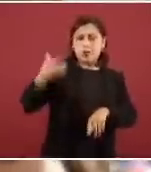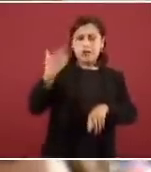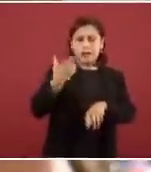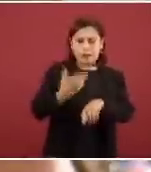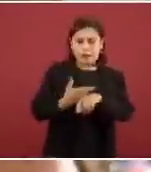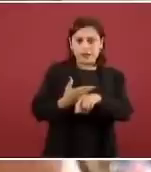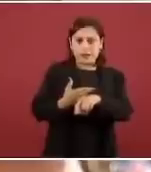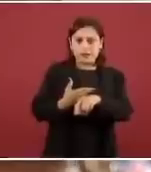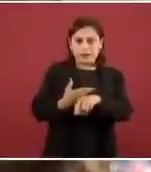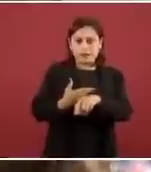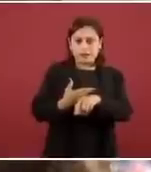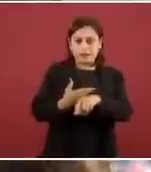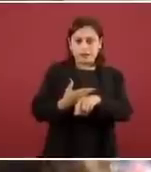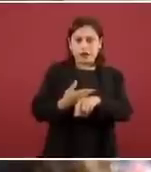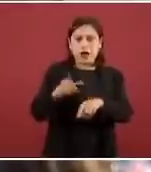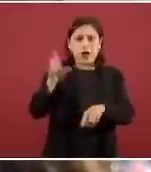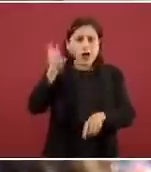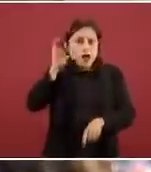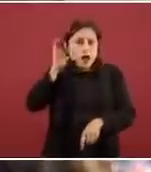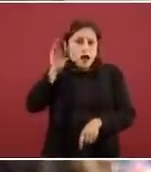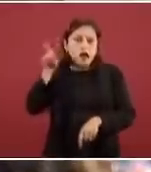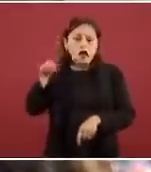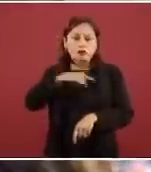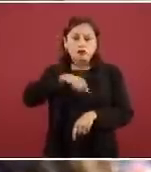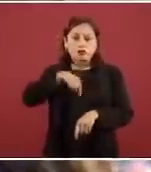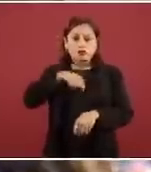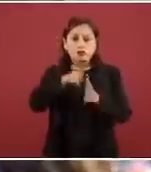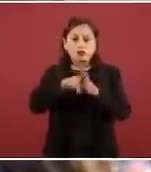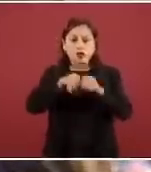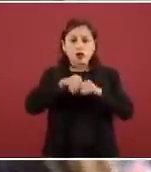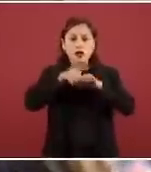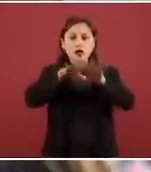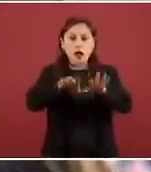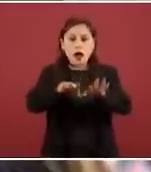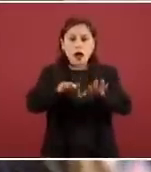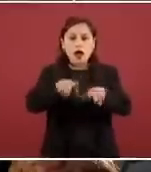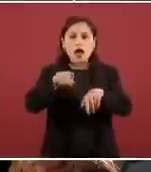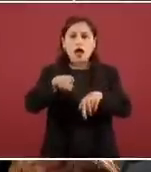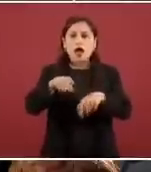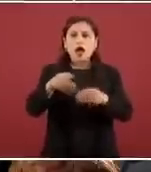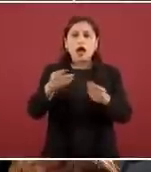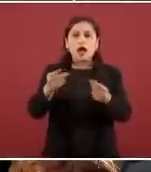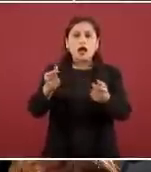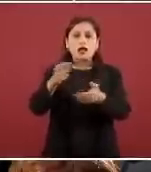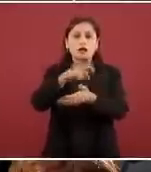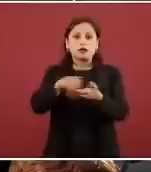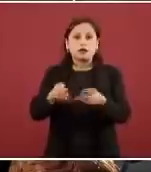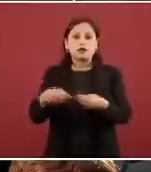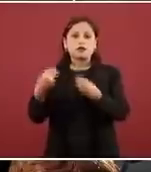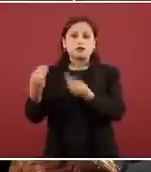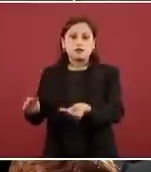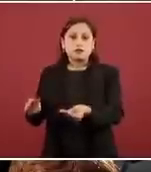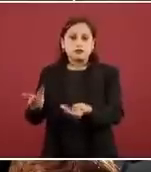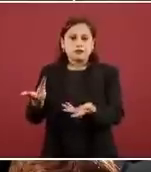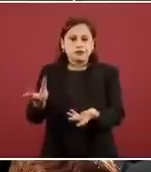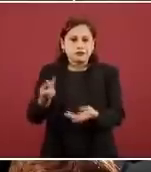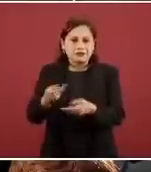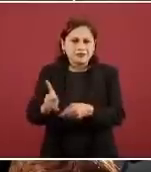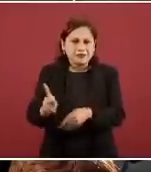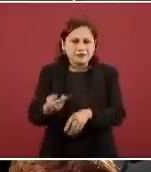amenaza de un reportaje cumple. 3 meses después compró los